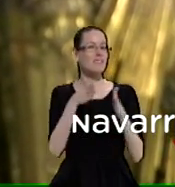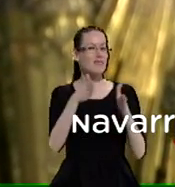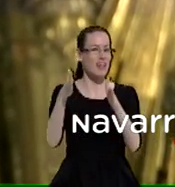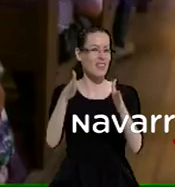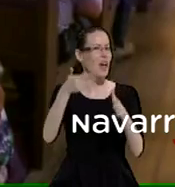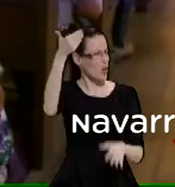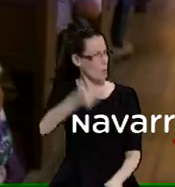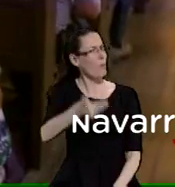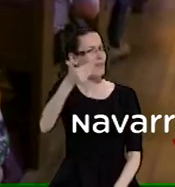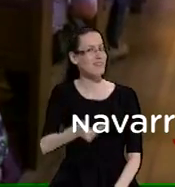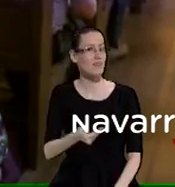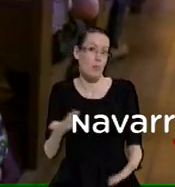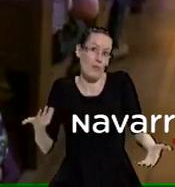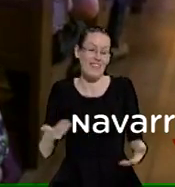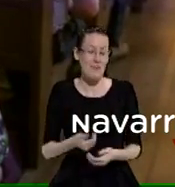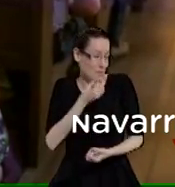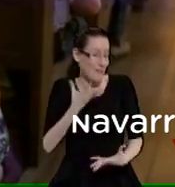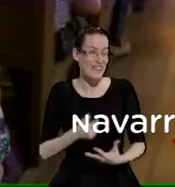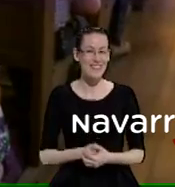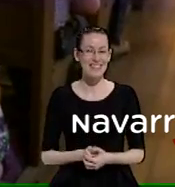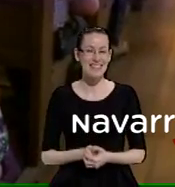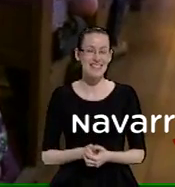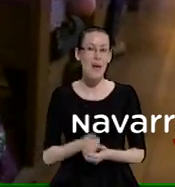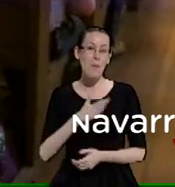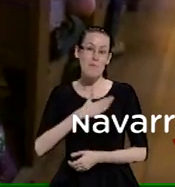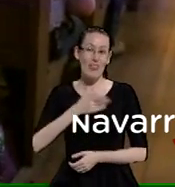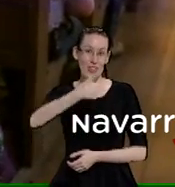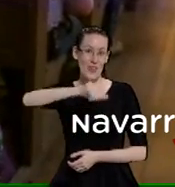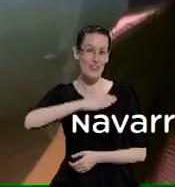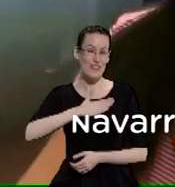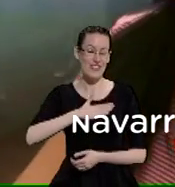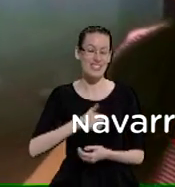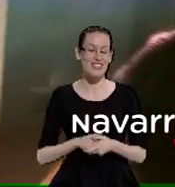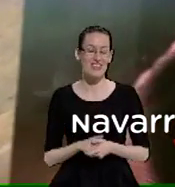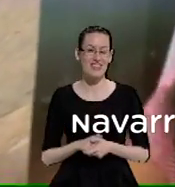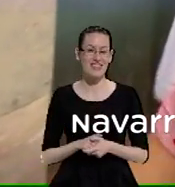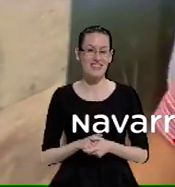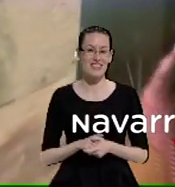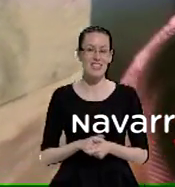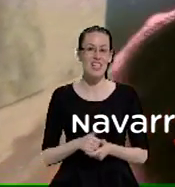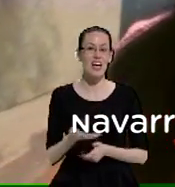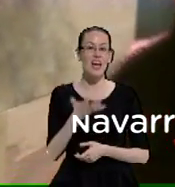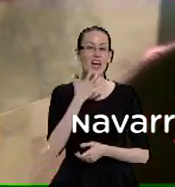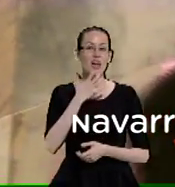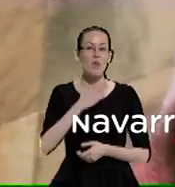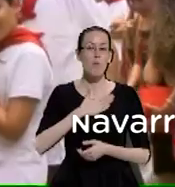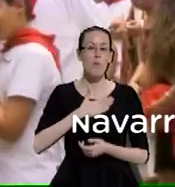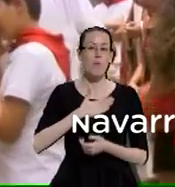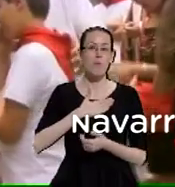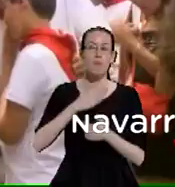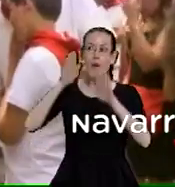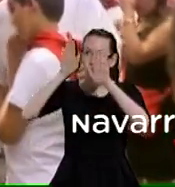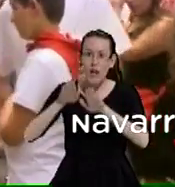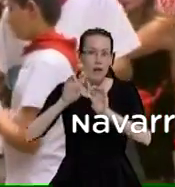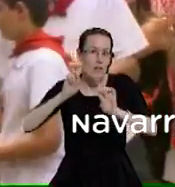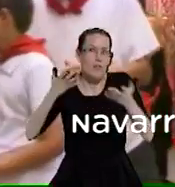es muy importante, y oye, muy bien, es nuestro patrón. Si no le honramos a nuestro patrón, ¿qué vamos a hacer? Puente